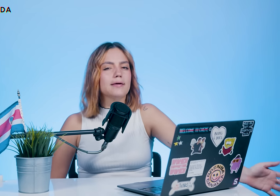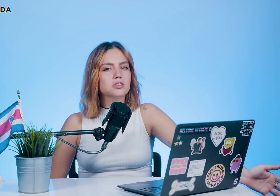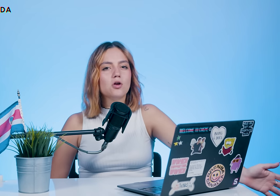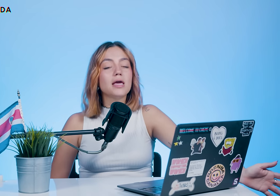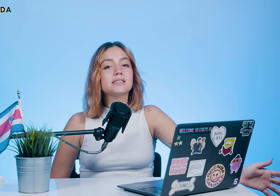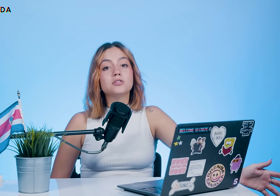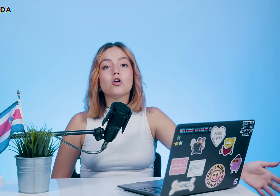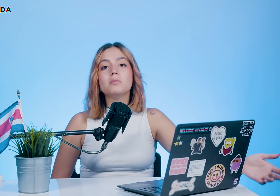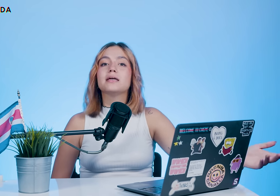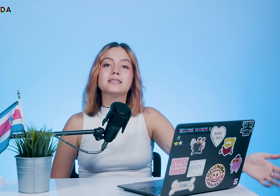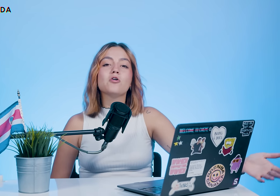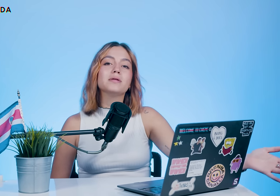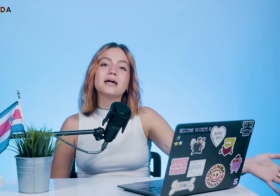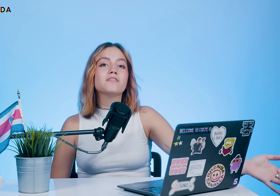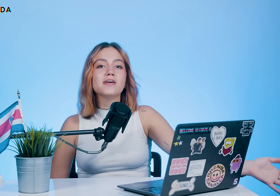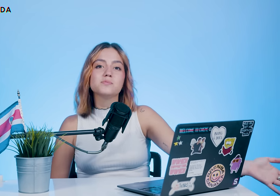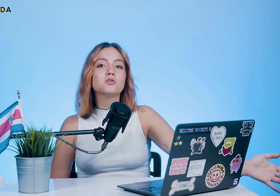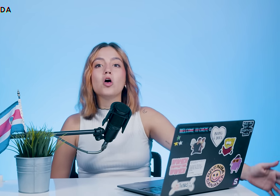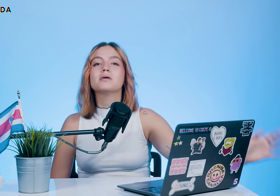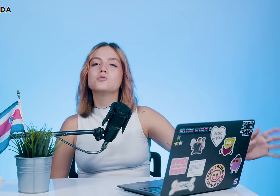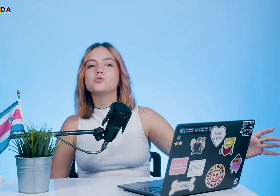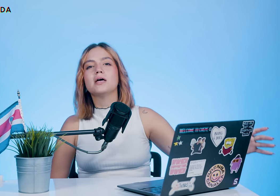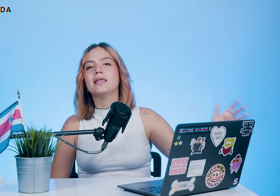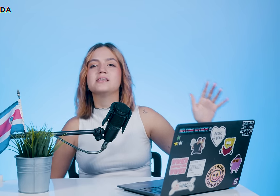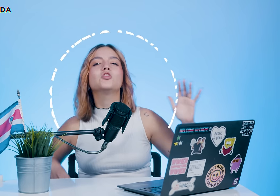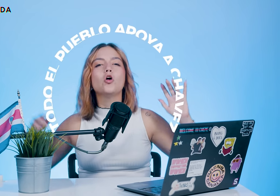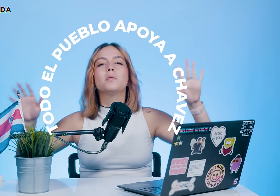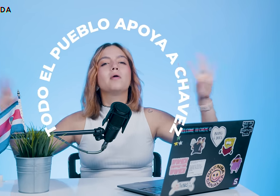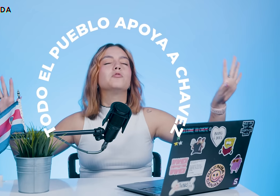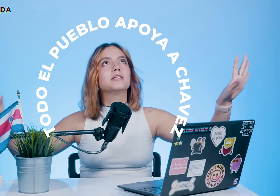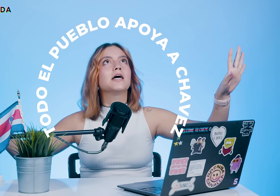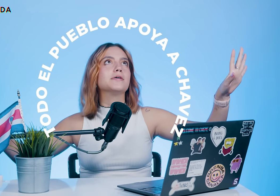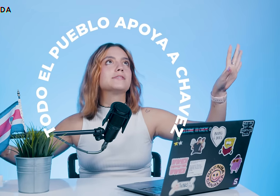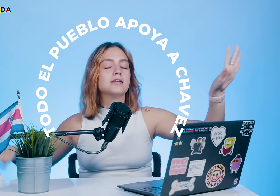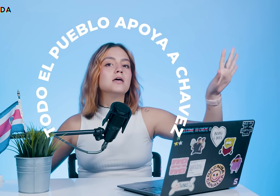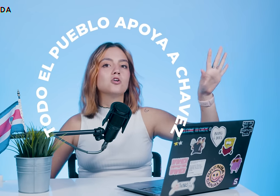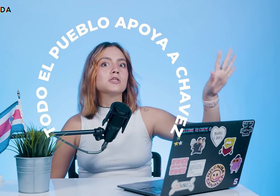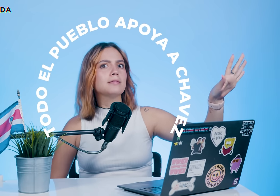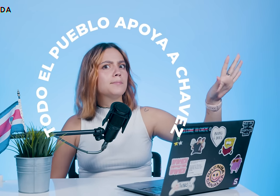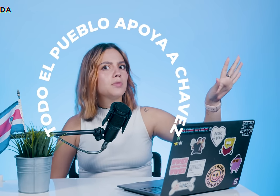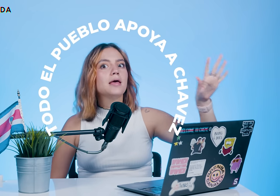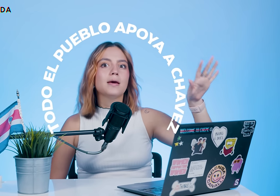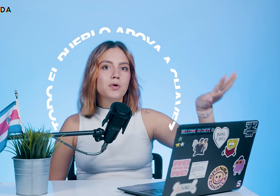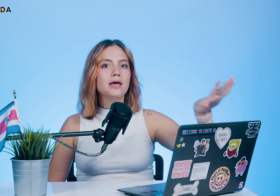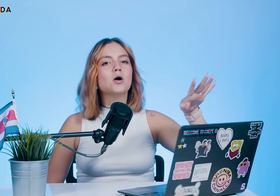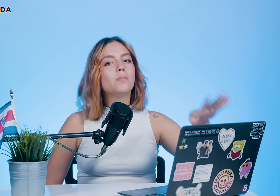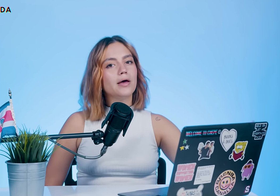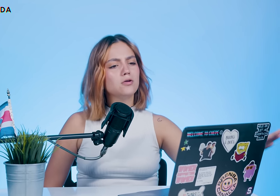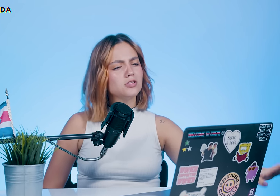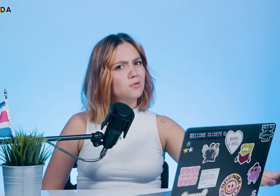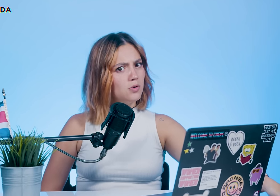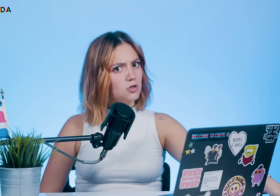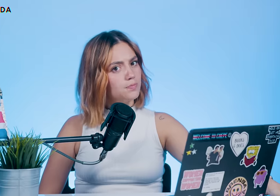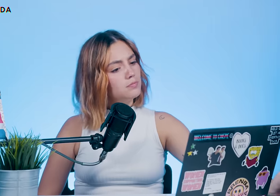estando bien Solo que quizás no como el clásico comentario de Facebook todo en mayúscula que dice todo el pueblo apoya Chávez con z que puede o